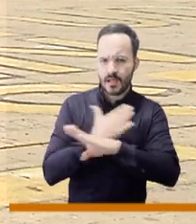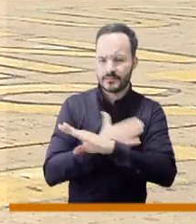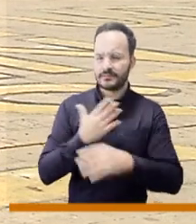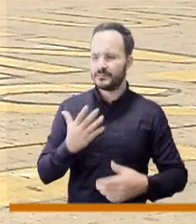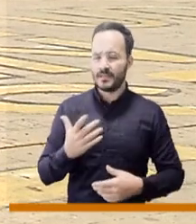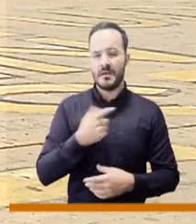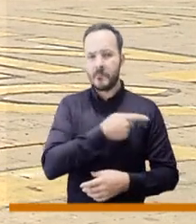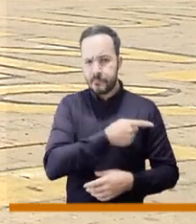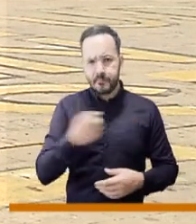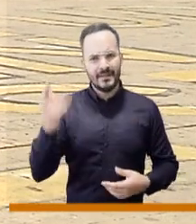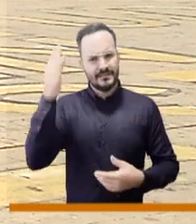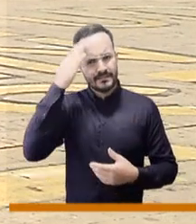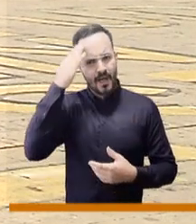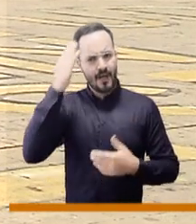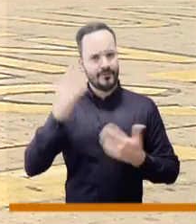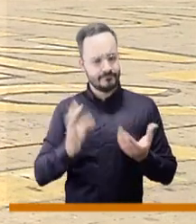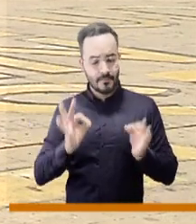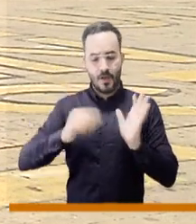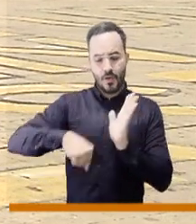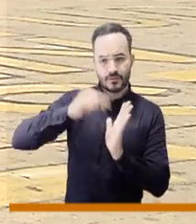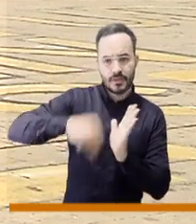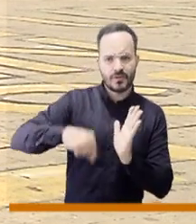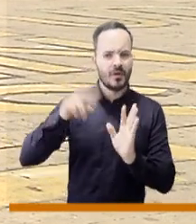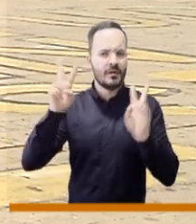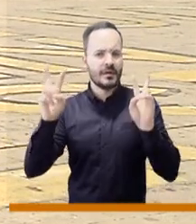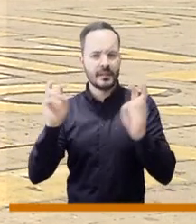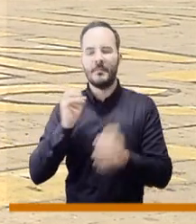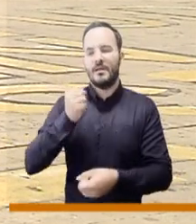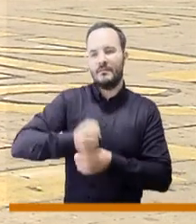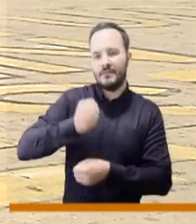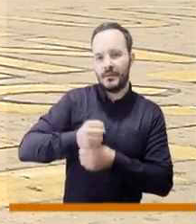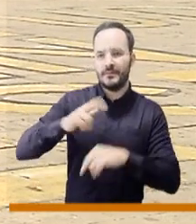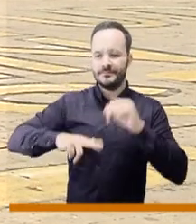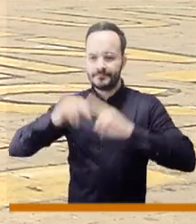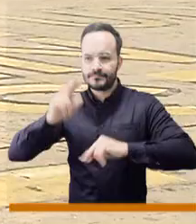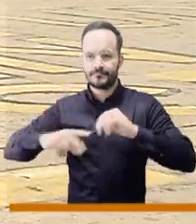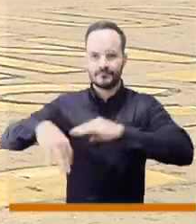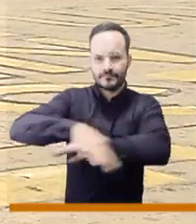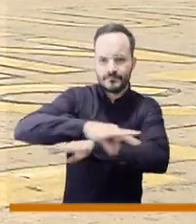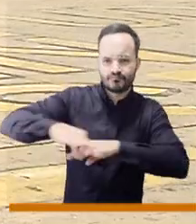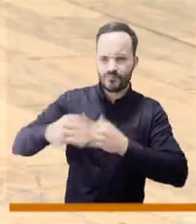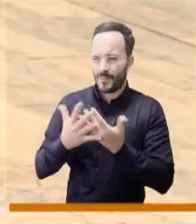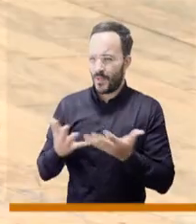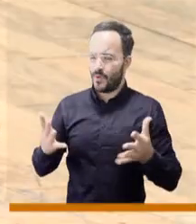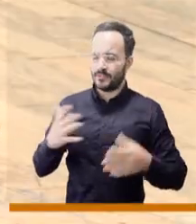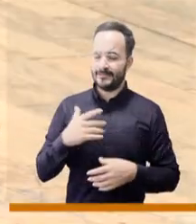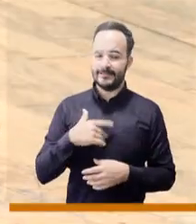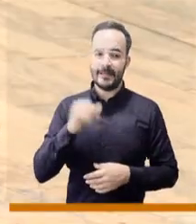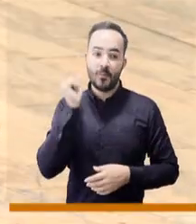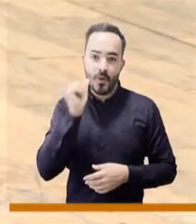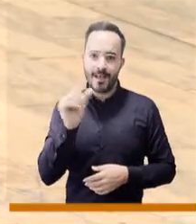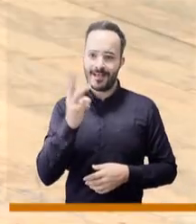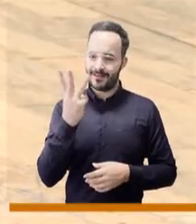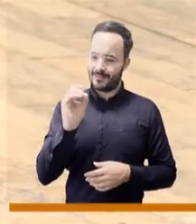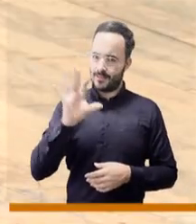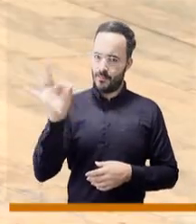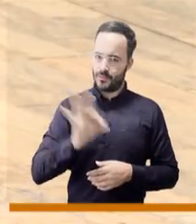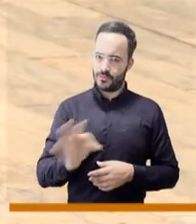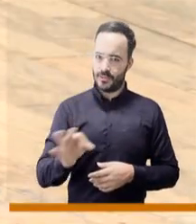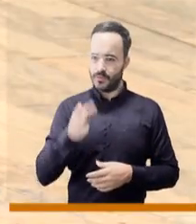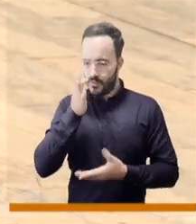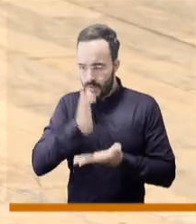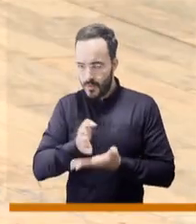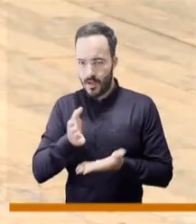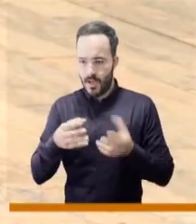menos el 30% de las personas que se contratan en infraestructura sean mujeres. ¿Ha encontrado usted que una cosa dice el